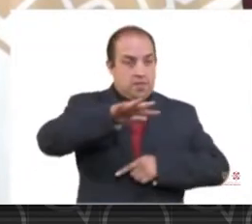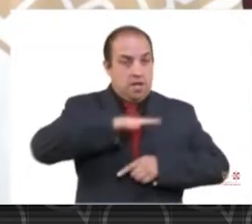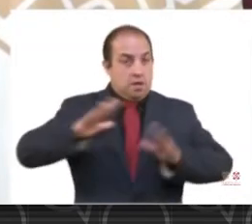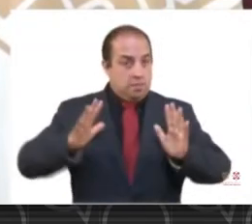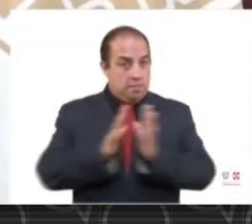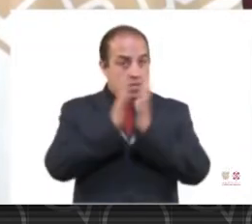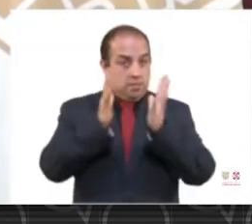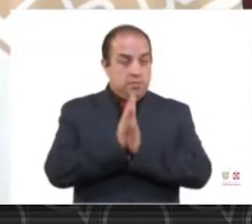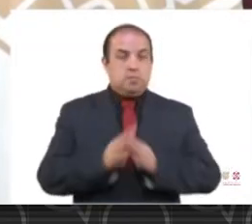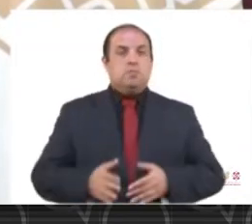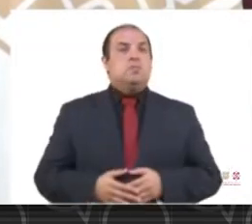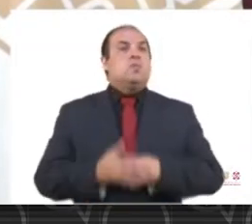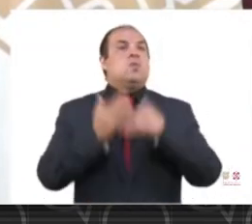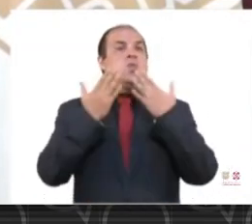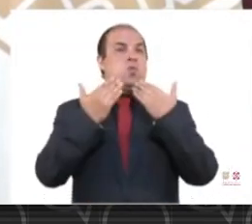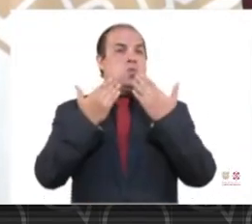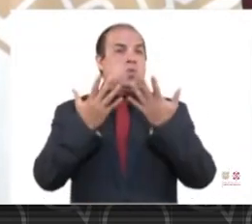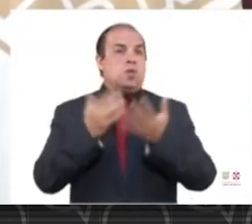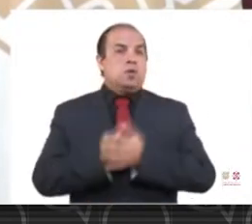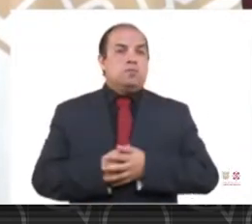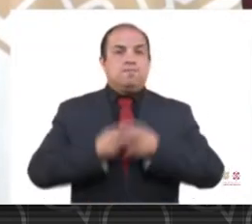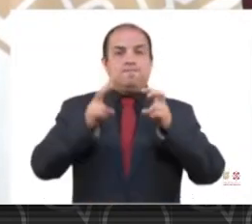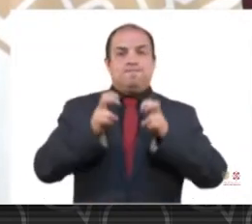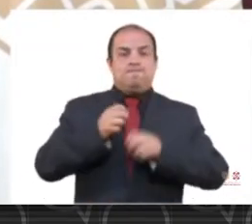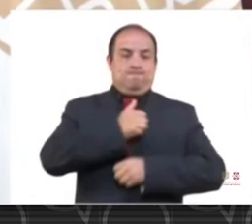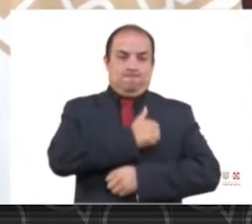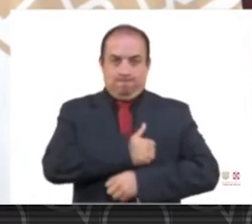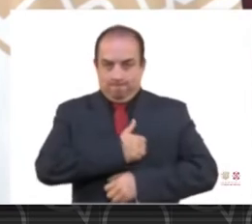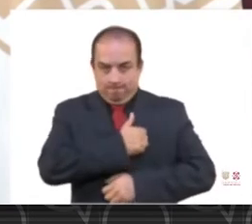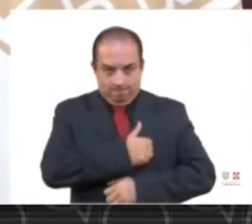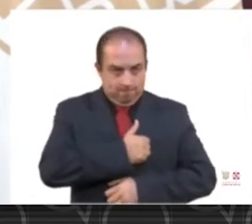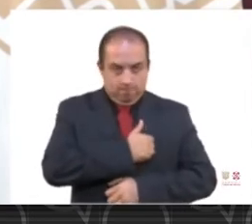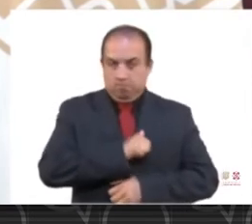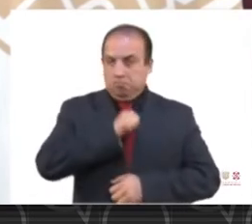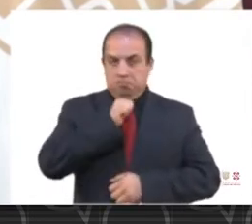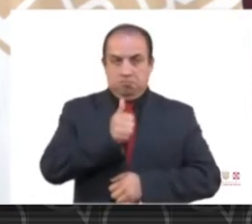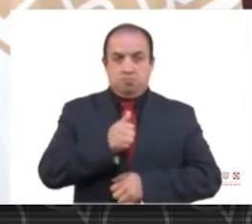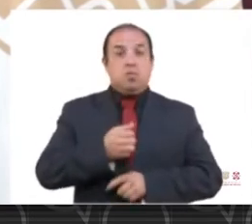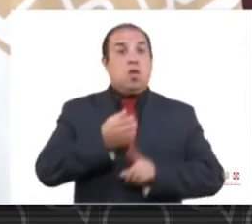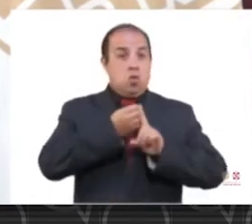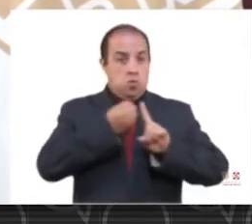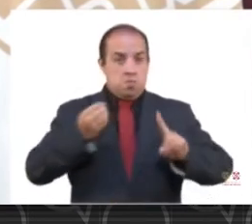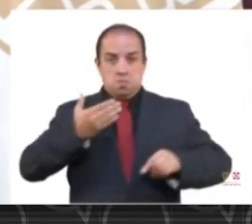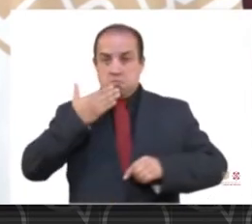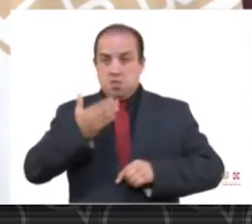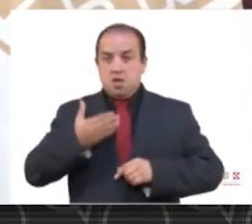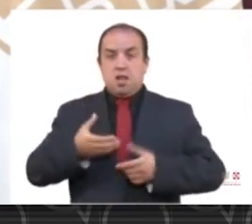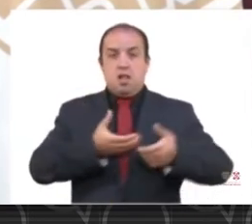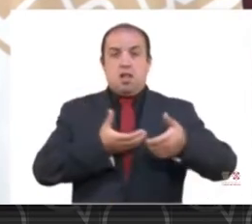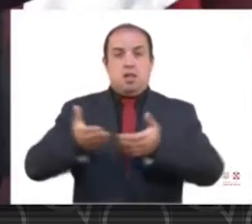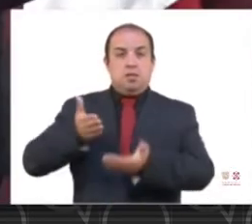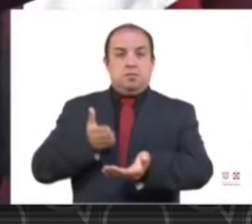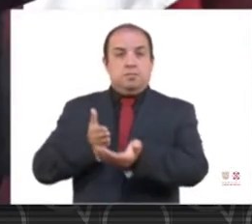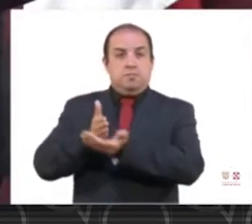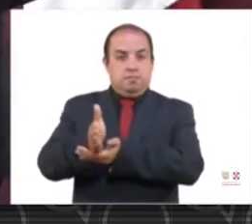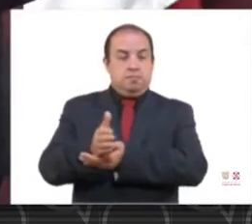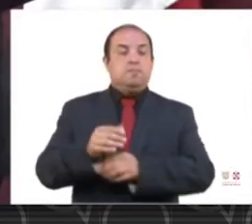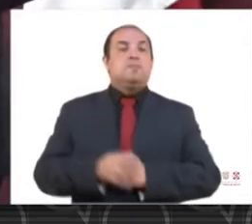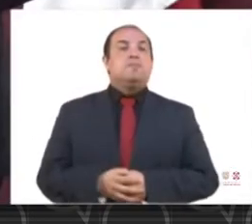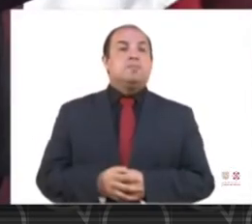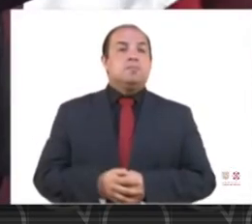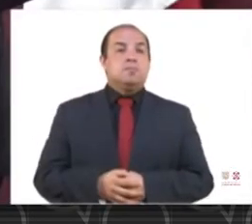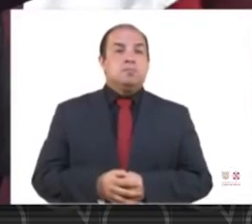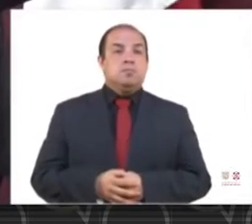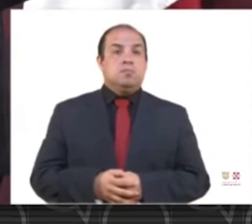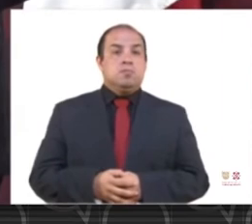tenemos ningún caso que lamentar, tuvimos bastante orden en la entrada por las carreteras, no